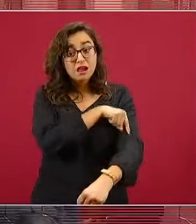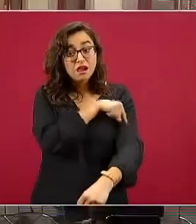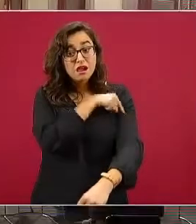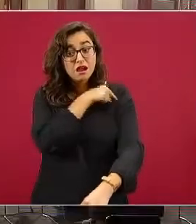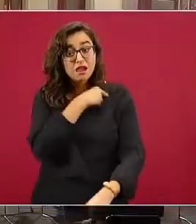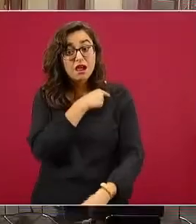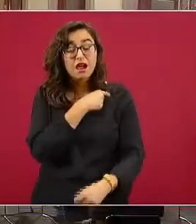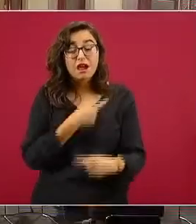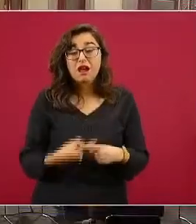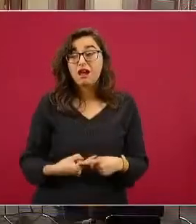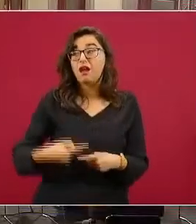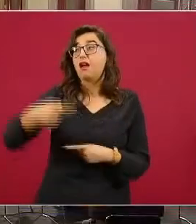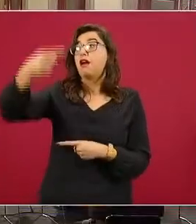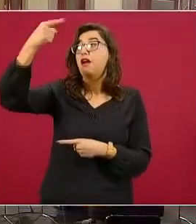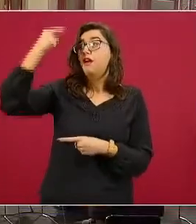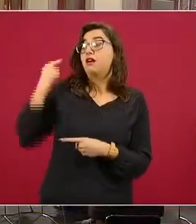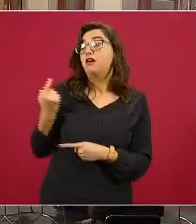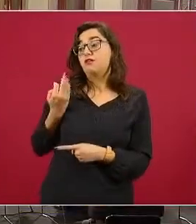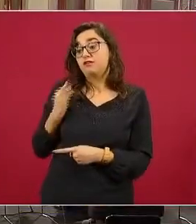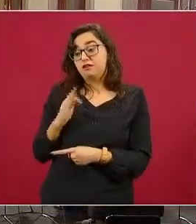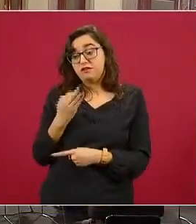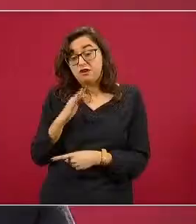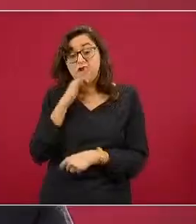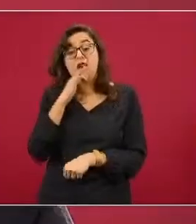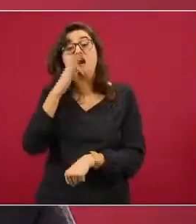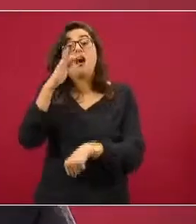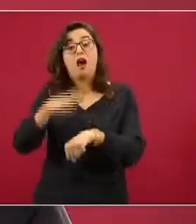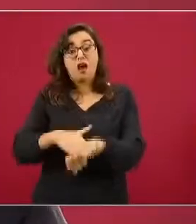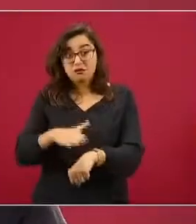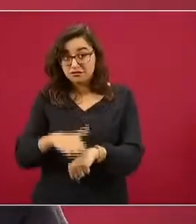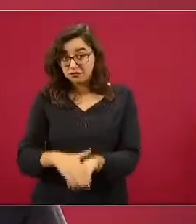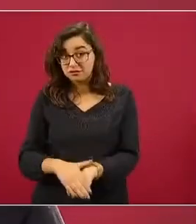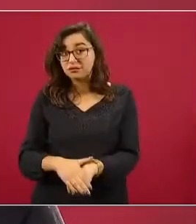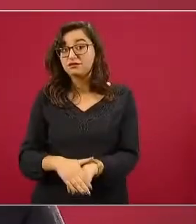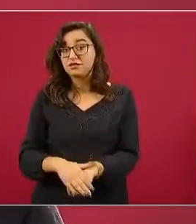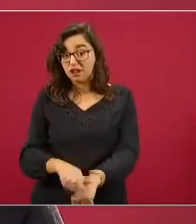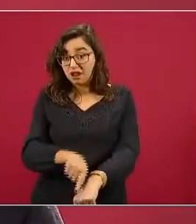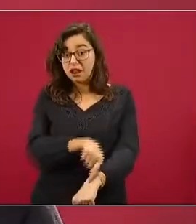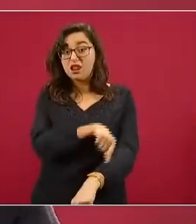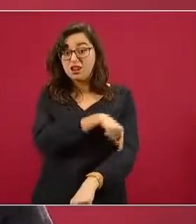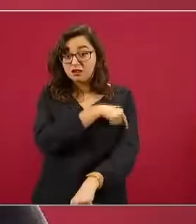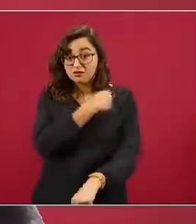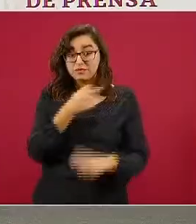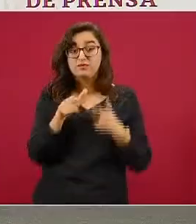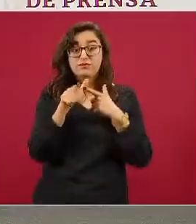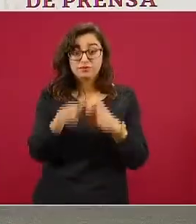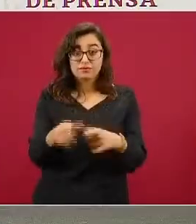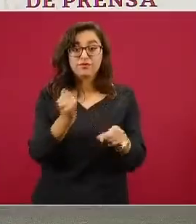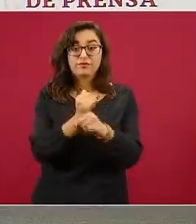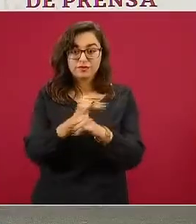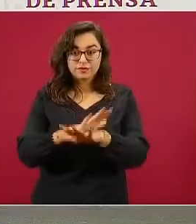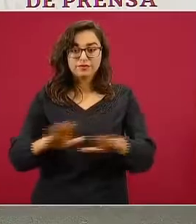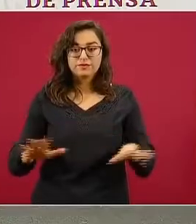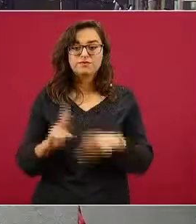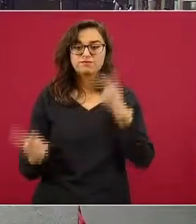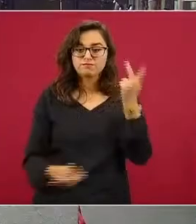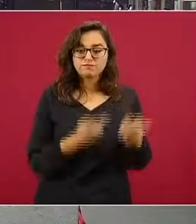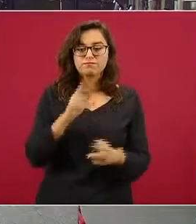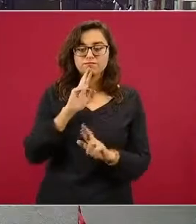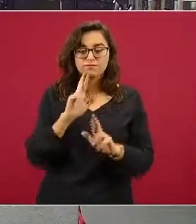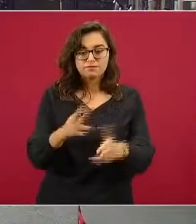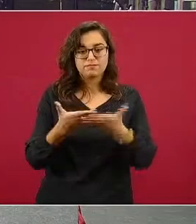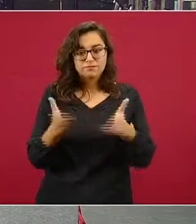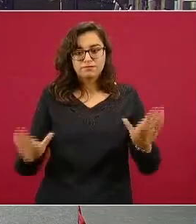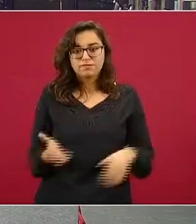esto desde febrero? Y seguiremos informando. Vamos a abrir a preguntas y respuestas.